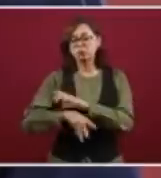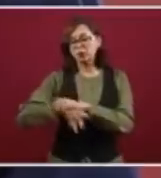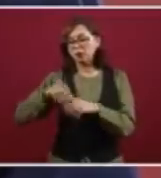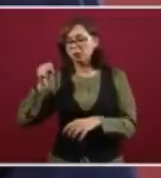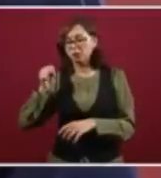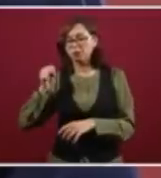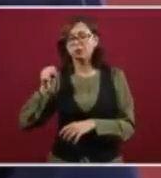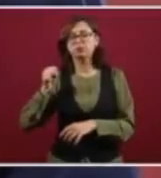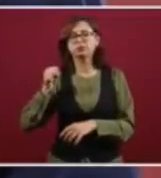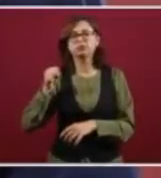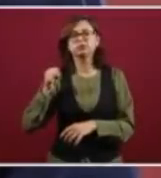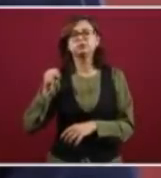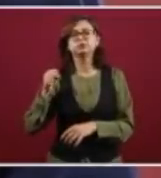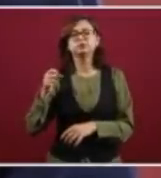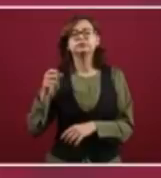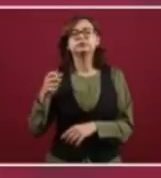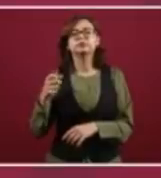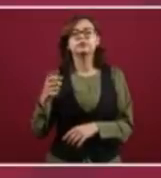la